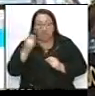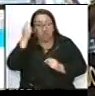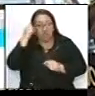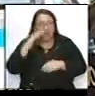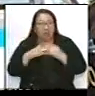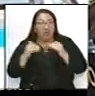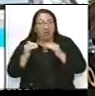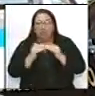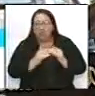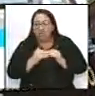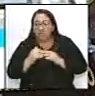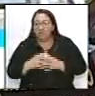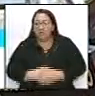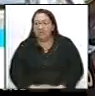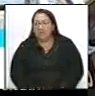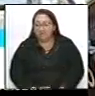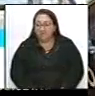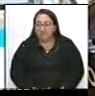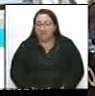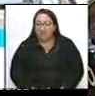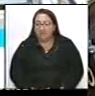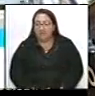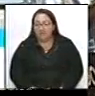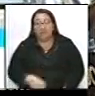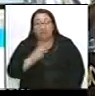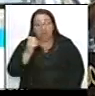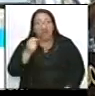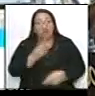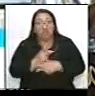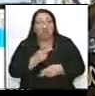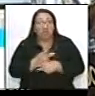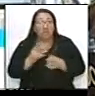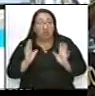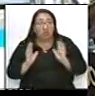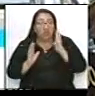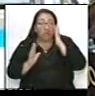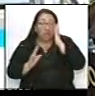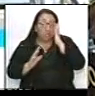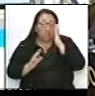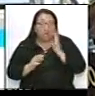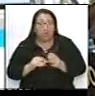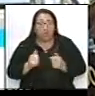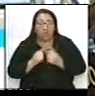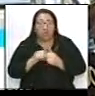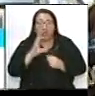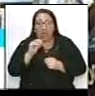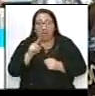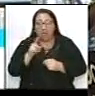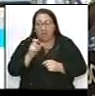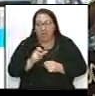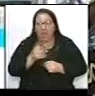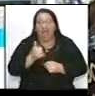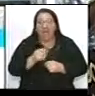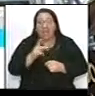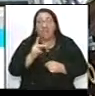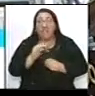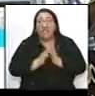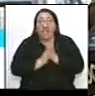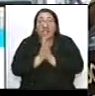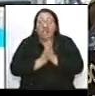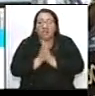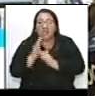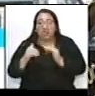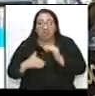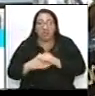todos son de su condición. Entonces yo creo, digamos, que ahí hay que tener mucho cuidado cuando uno dice hay intereses subalternos en